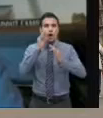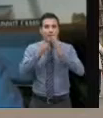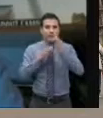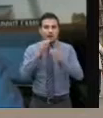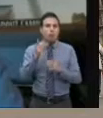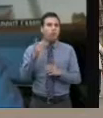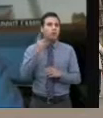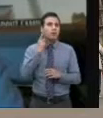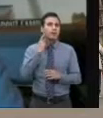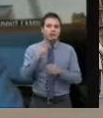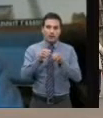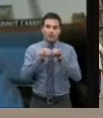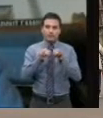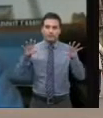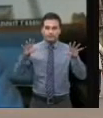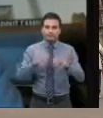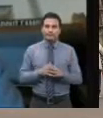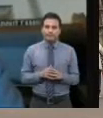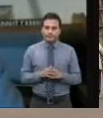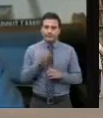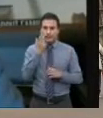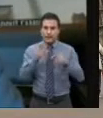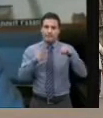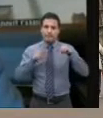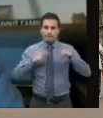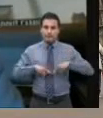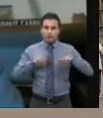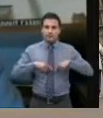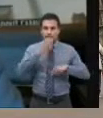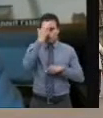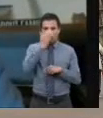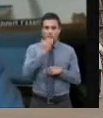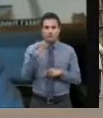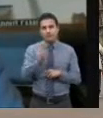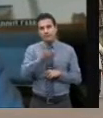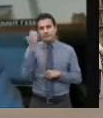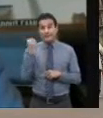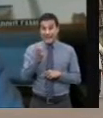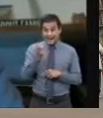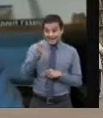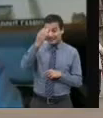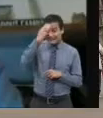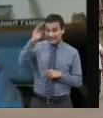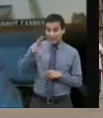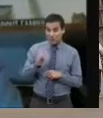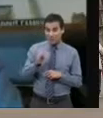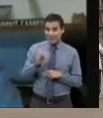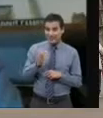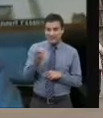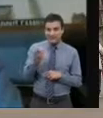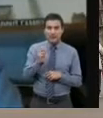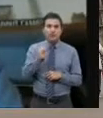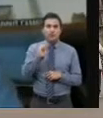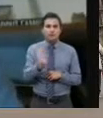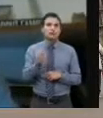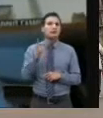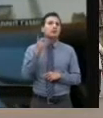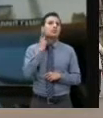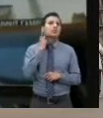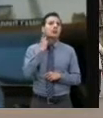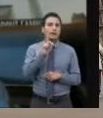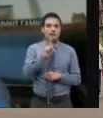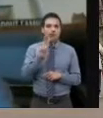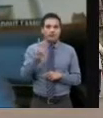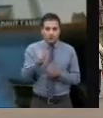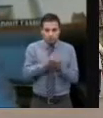mediante la contratación de influencers. Pero se le olvida que esta señora Alejandra Rojo de la Vega pues es diputada del partido